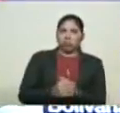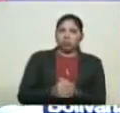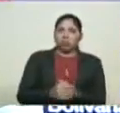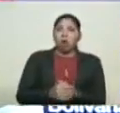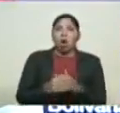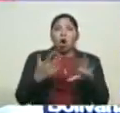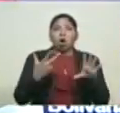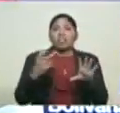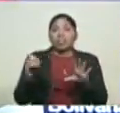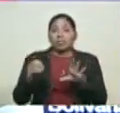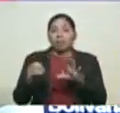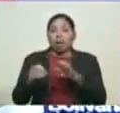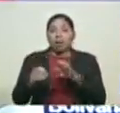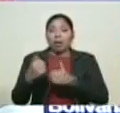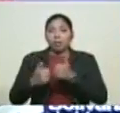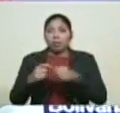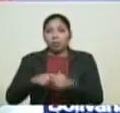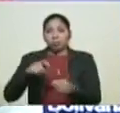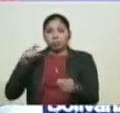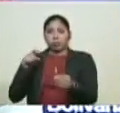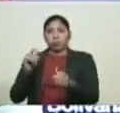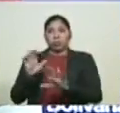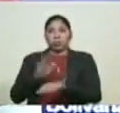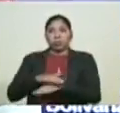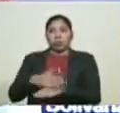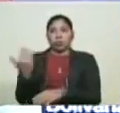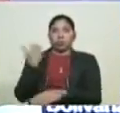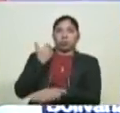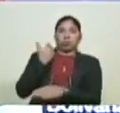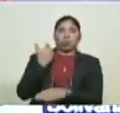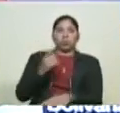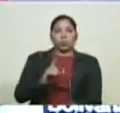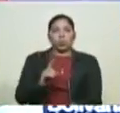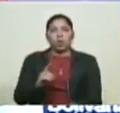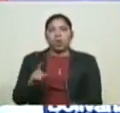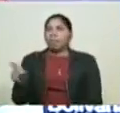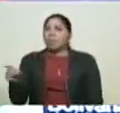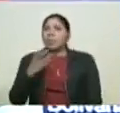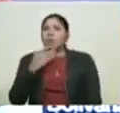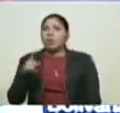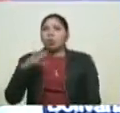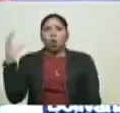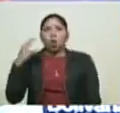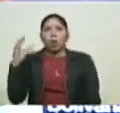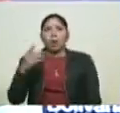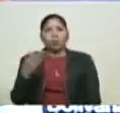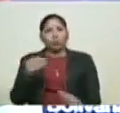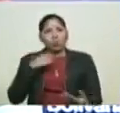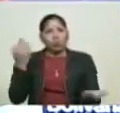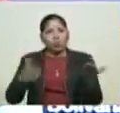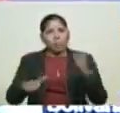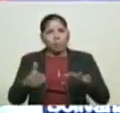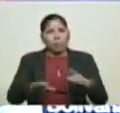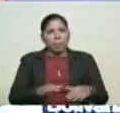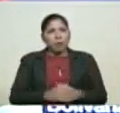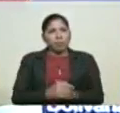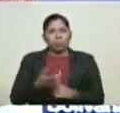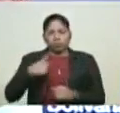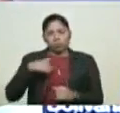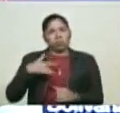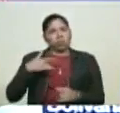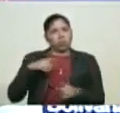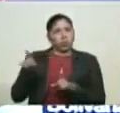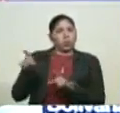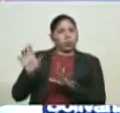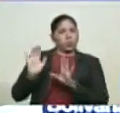de muerte. En Colombia, muertos, asesinatos, atentados. Realmente tenemos que sentirnos orgullosos de